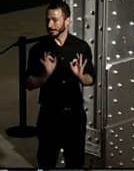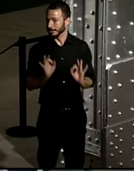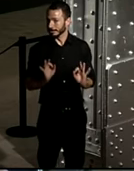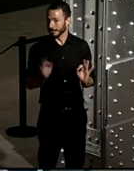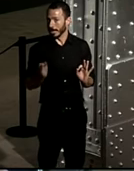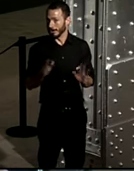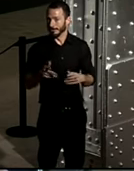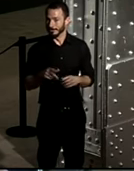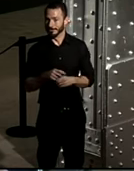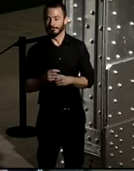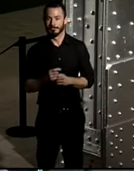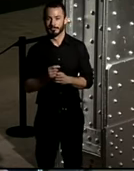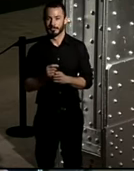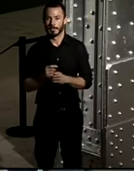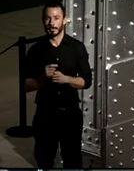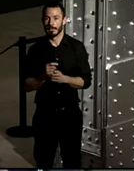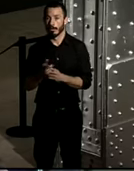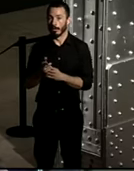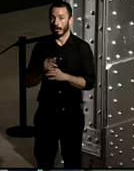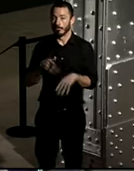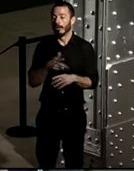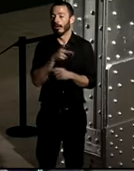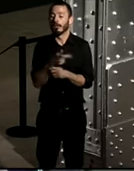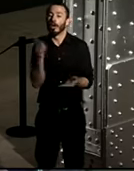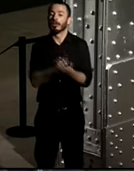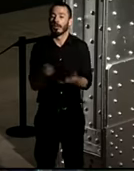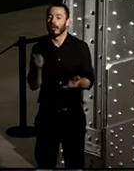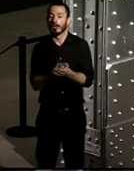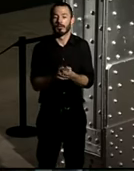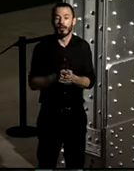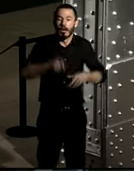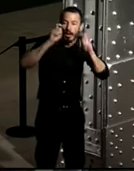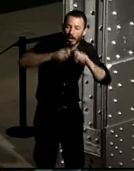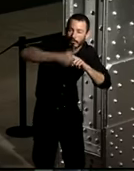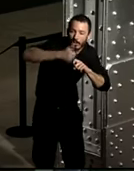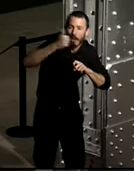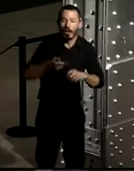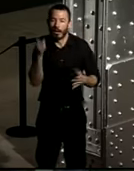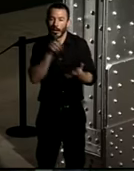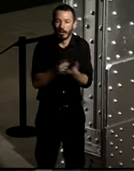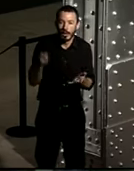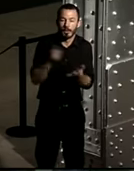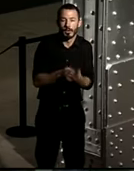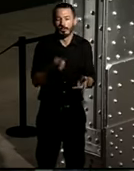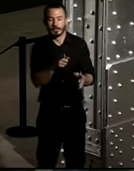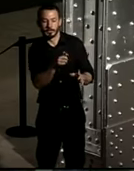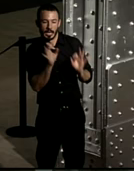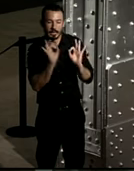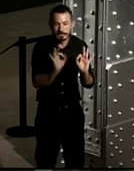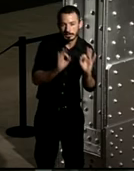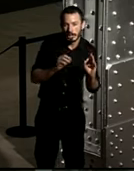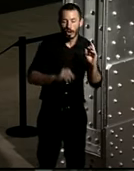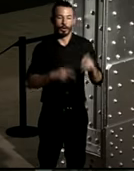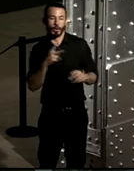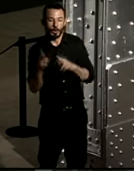Y eran billetes. No era, cuélgate, házmelo otra vez, llora un poco más. Mira, vamos a hacerlo otra vez. Cariño, de la misma, sin cortar,